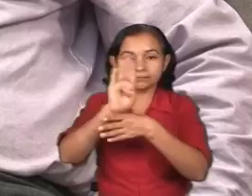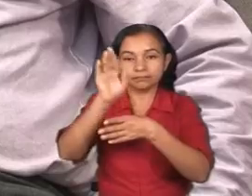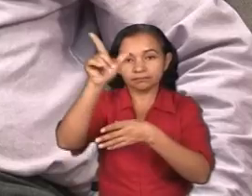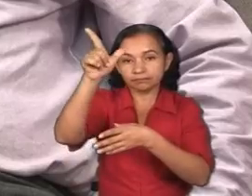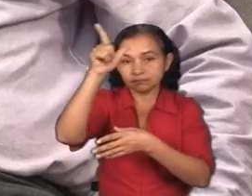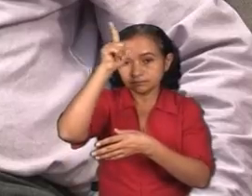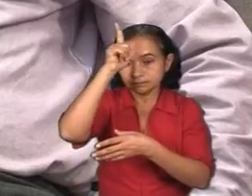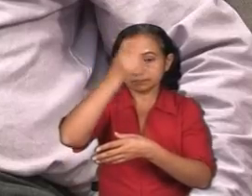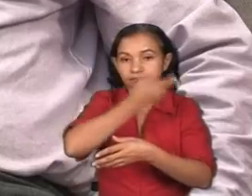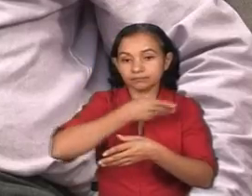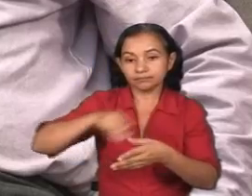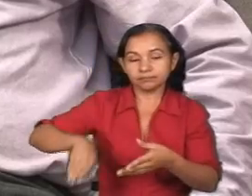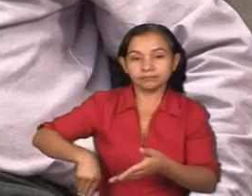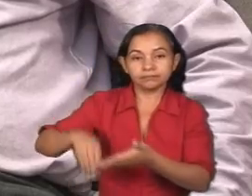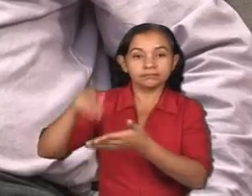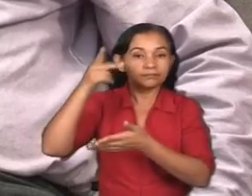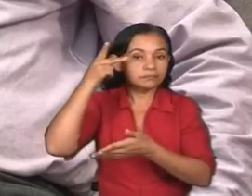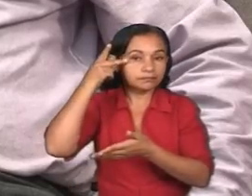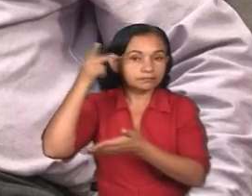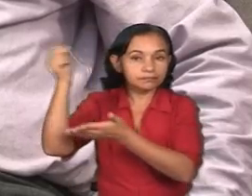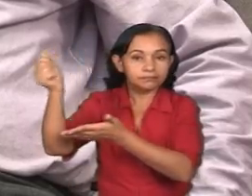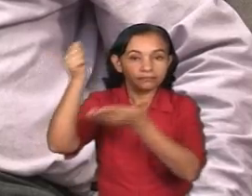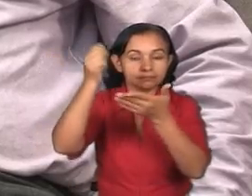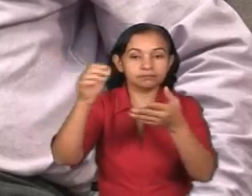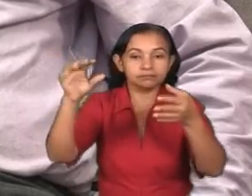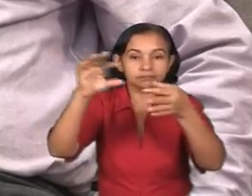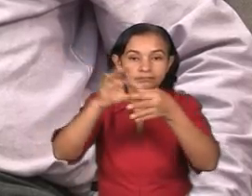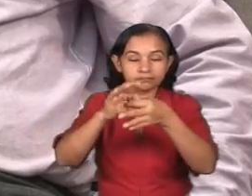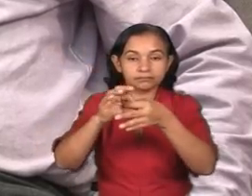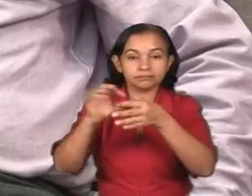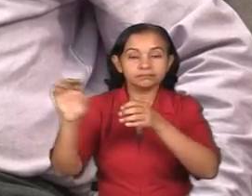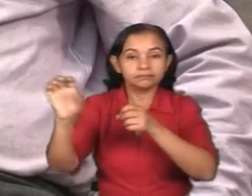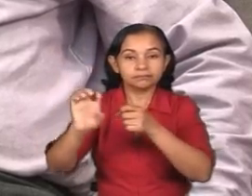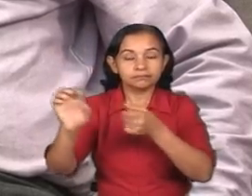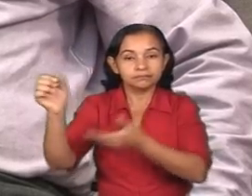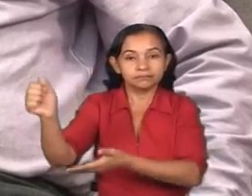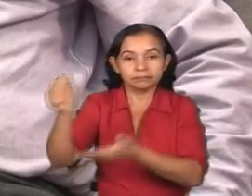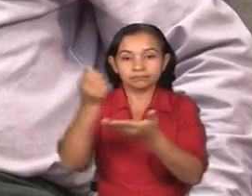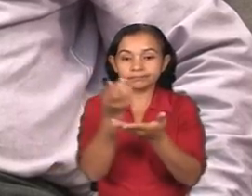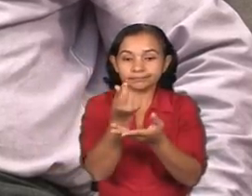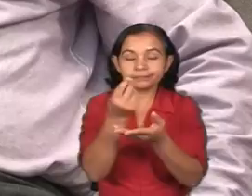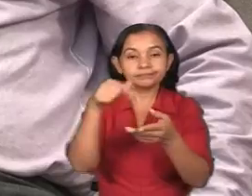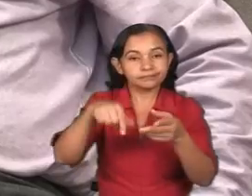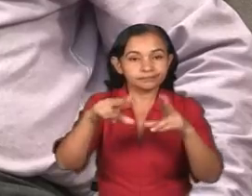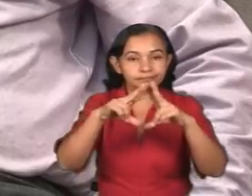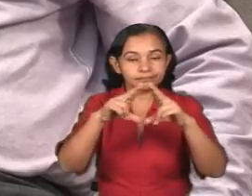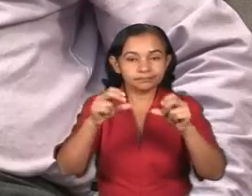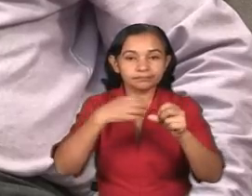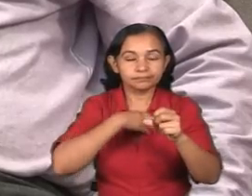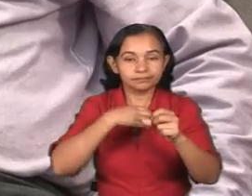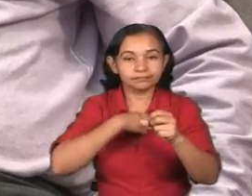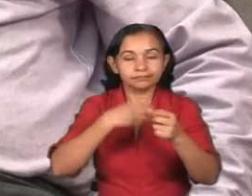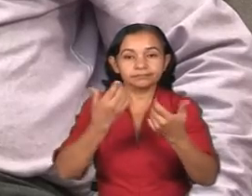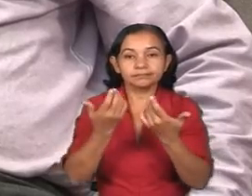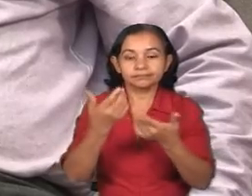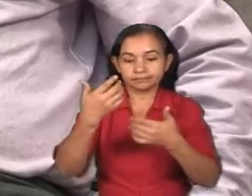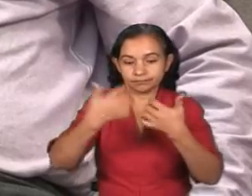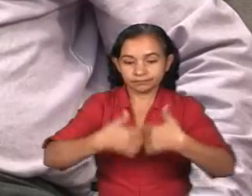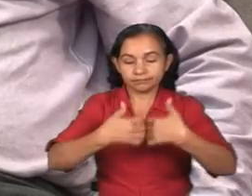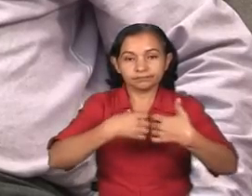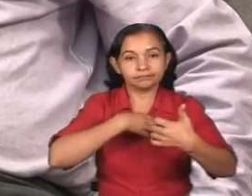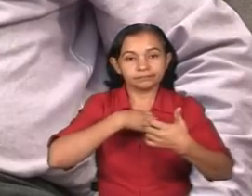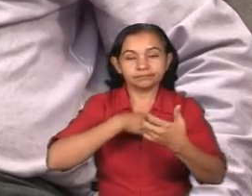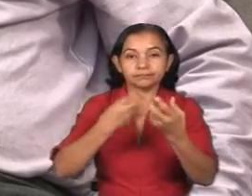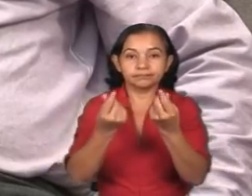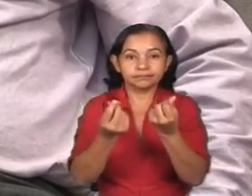fondos de España, el Exim Bank de Corea y la Unión Europea, los fondos de Tesoro y fondos propios de la empresa. Bien,